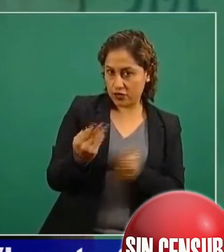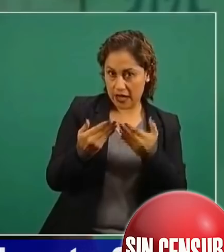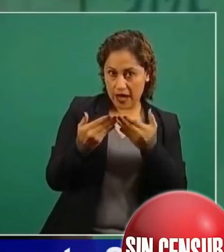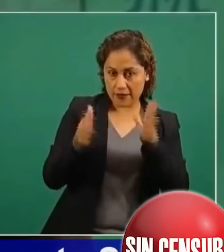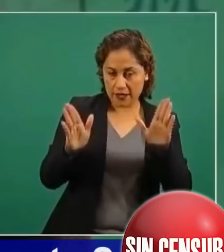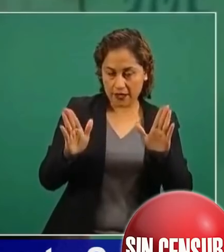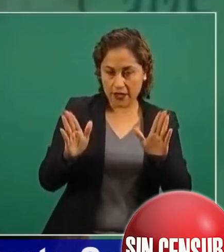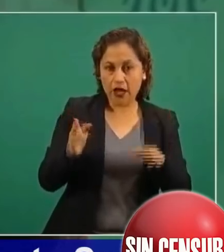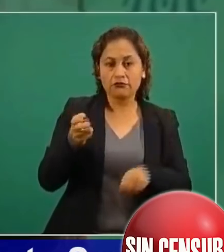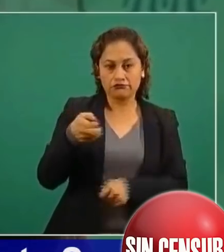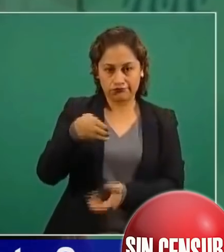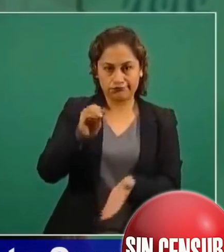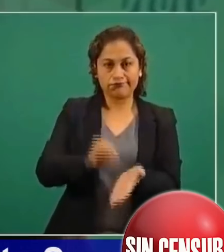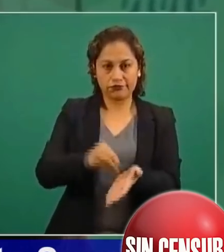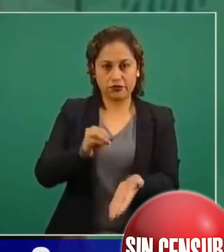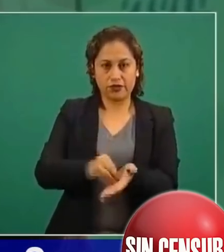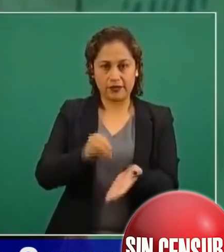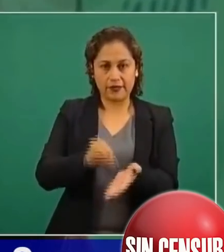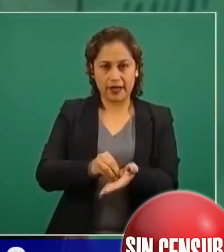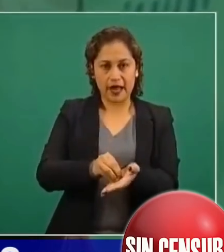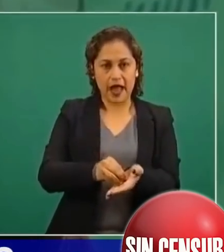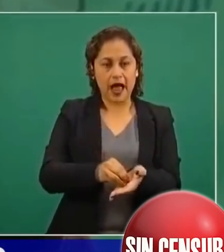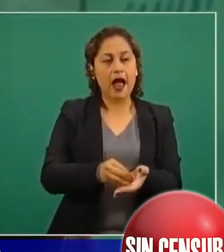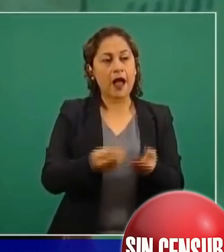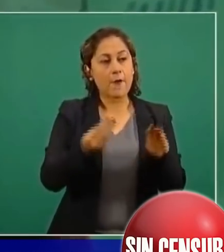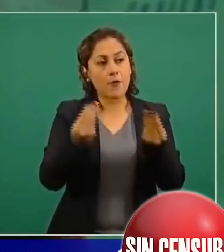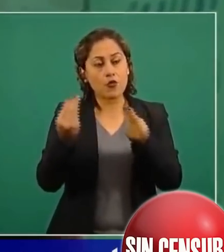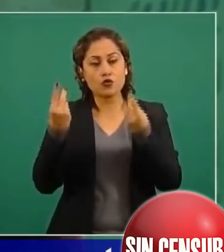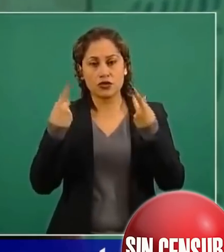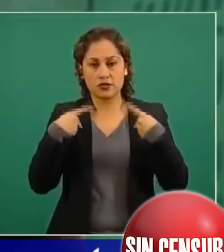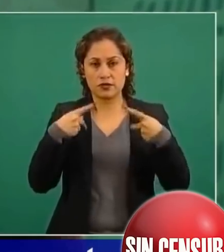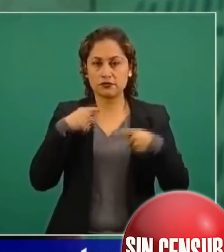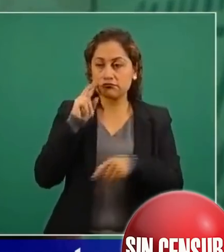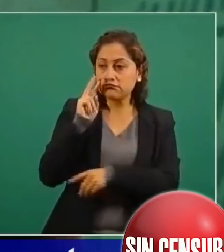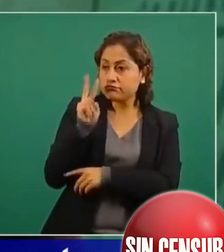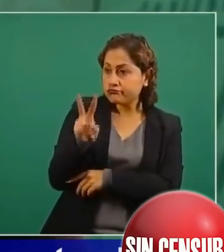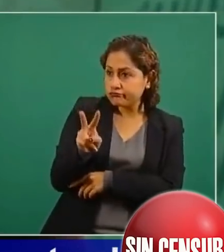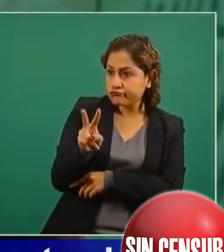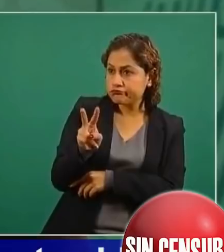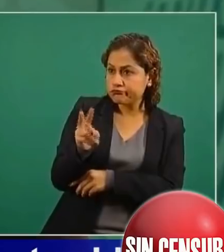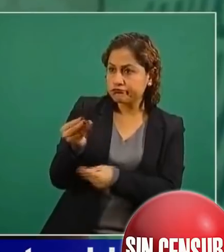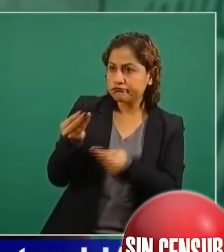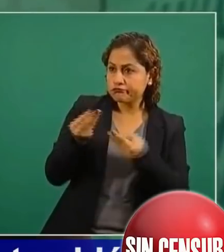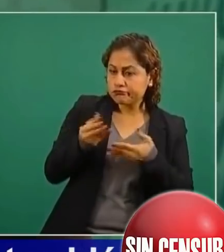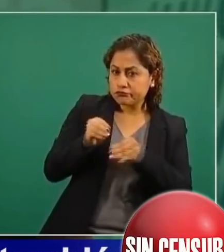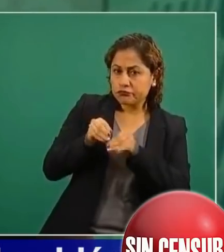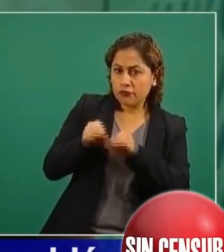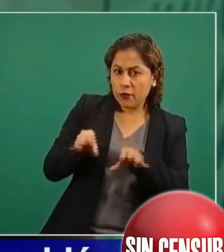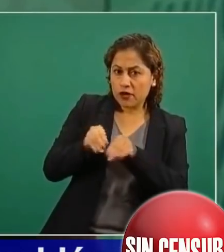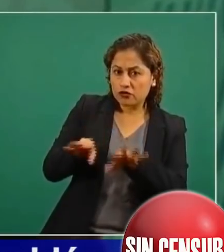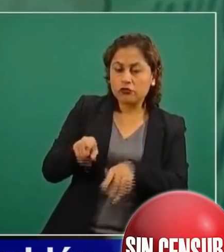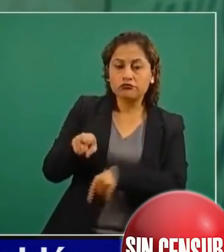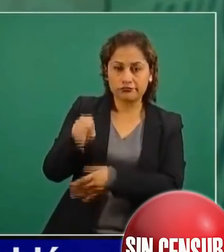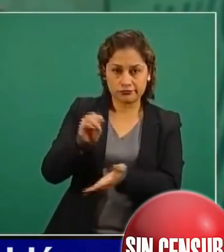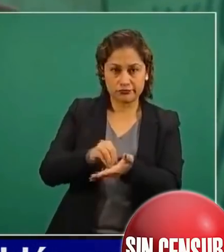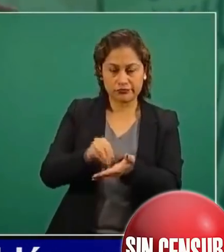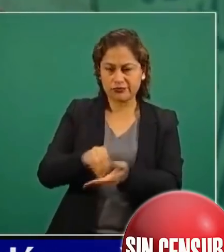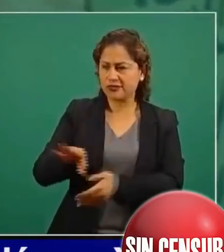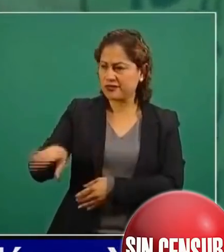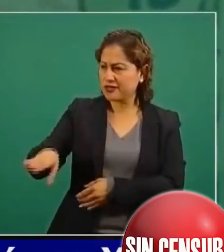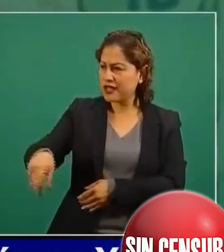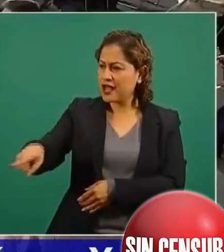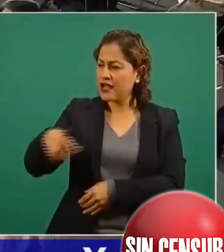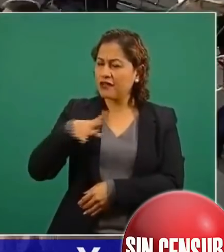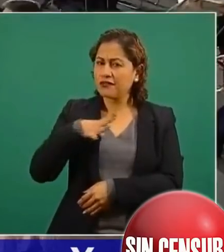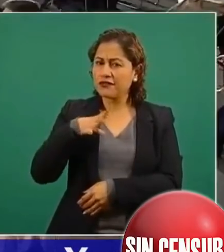es el medio de información de muchos, de millones de mexicanos. A ver si no tienes